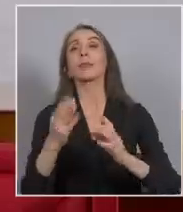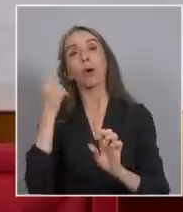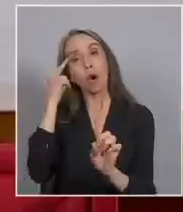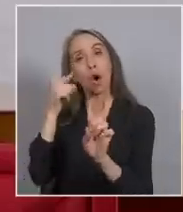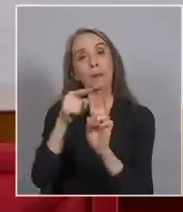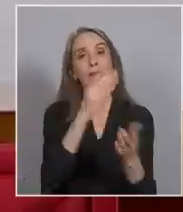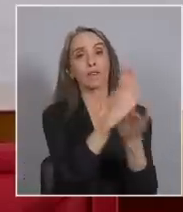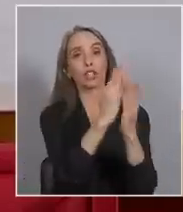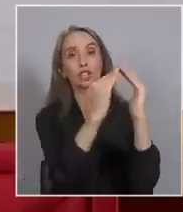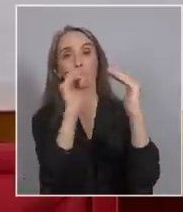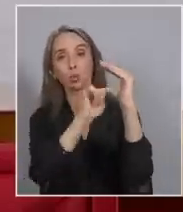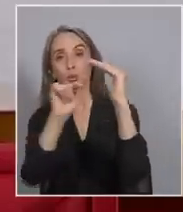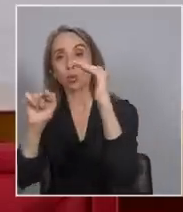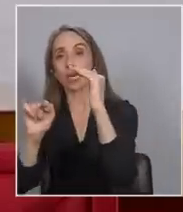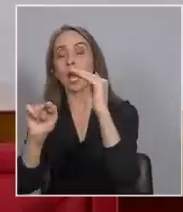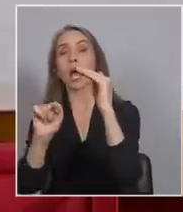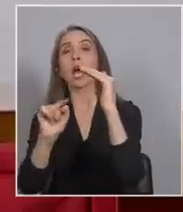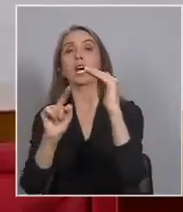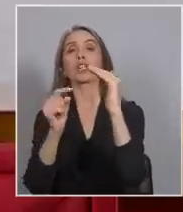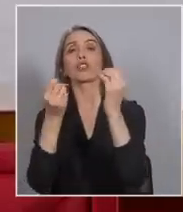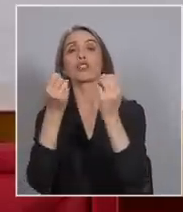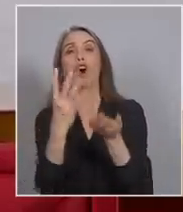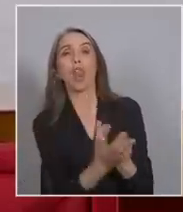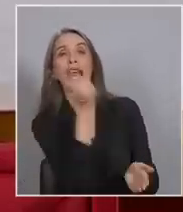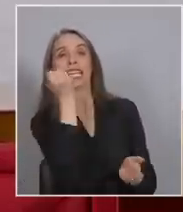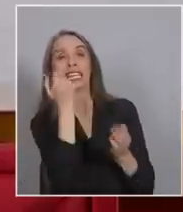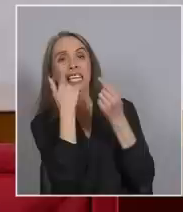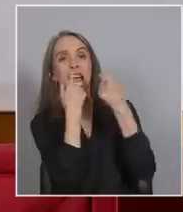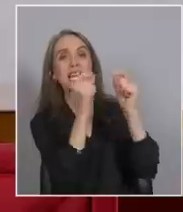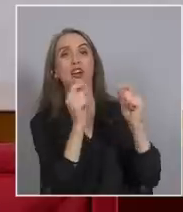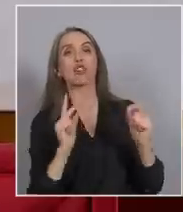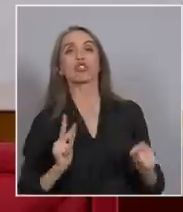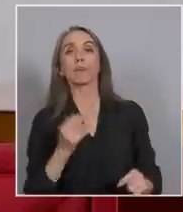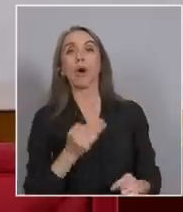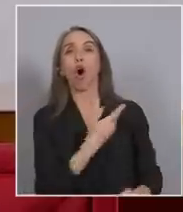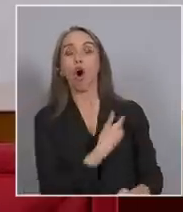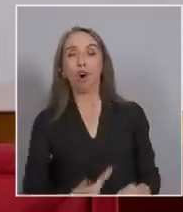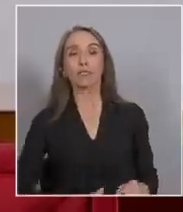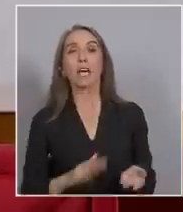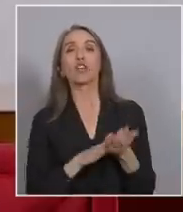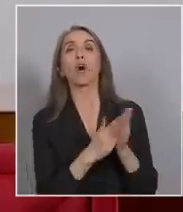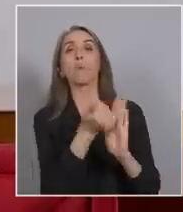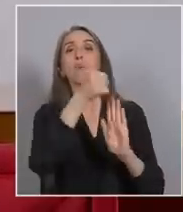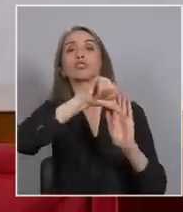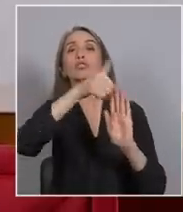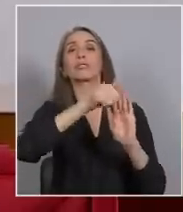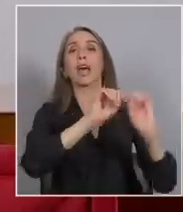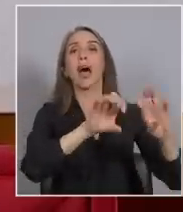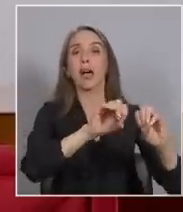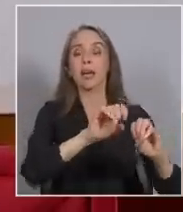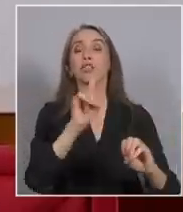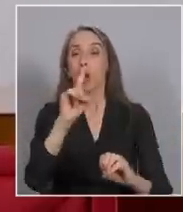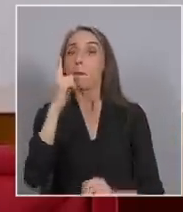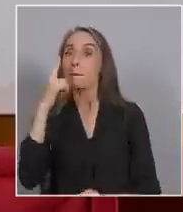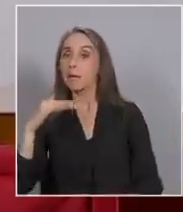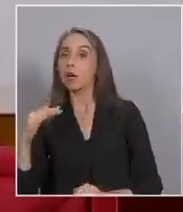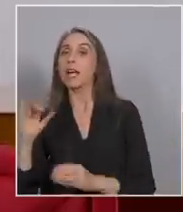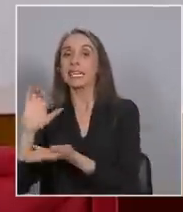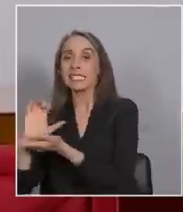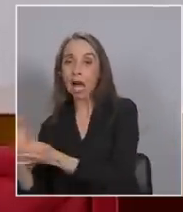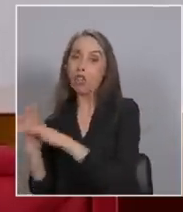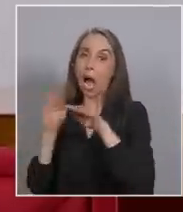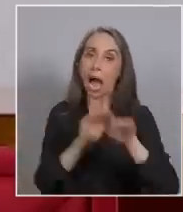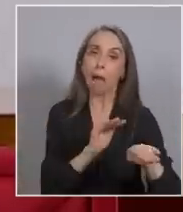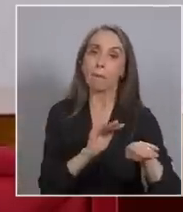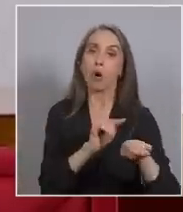buscamos que los colegios no pierdan su reconocimiento oficial según su desempeño. Por el contrario, que reciban el apoyo prioritario del Estado